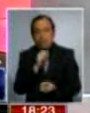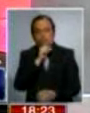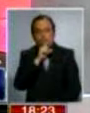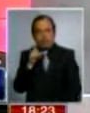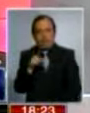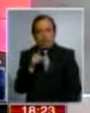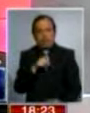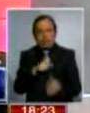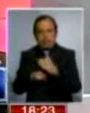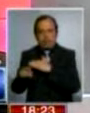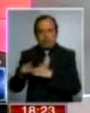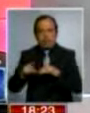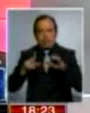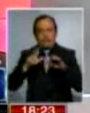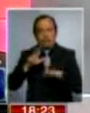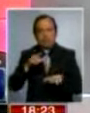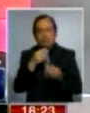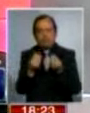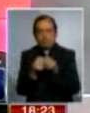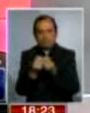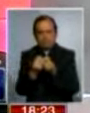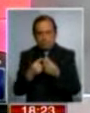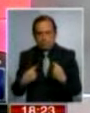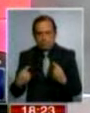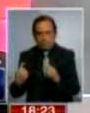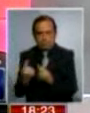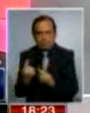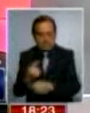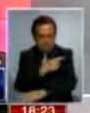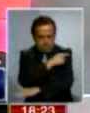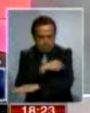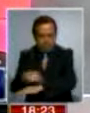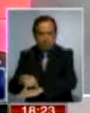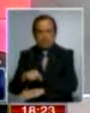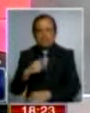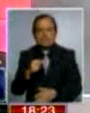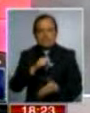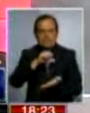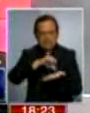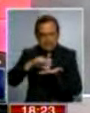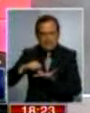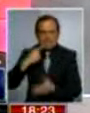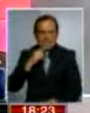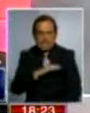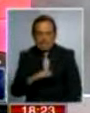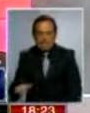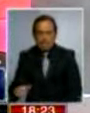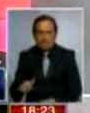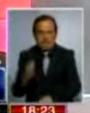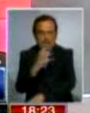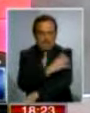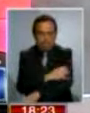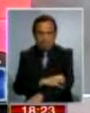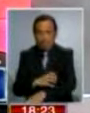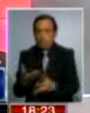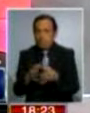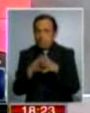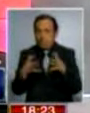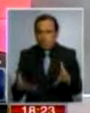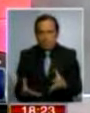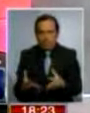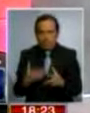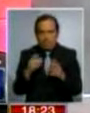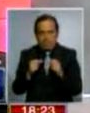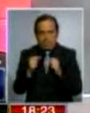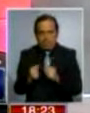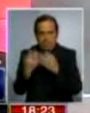para cubrir los 84 recintos penitenciarios a lo largo del país, más los centros de menores, más las direcciones regionales. O sea, no existe personal disponible